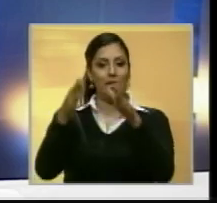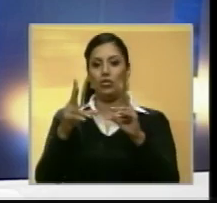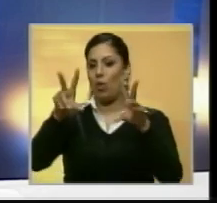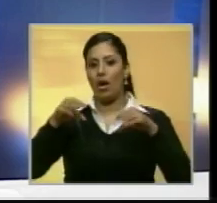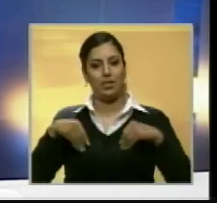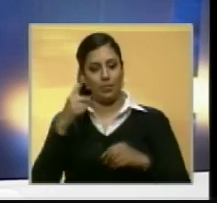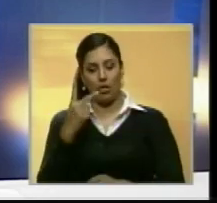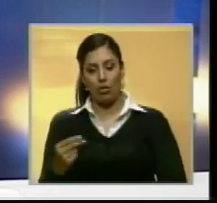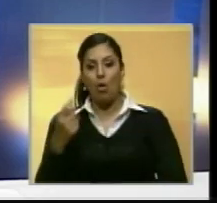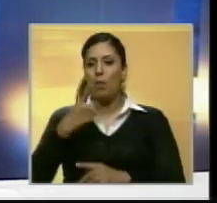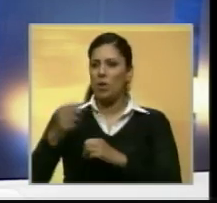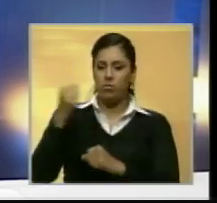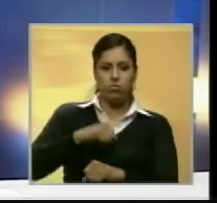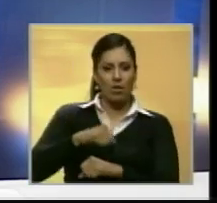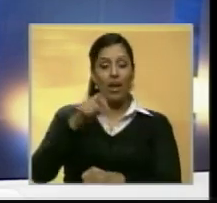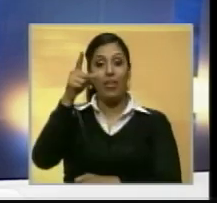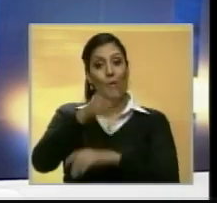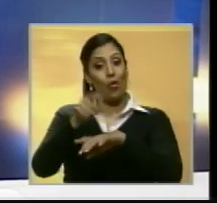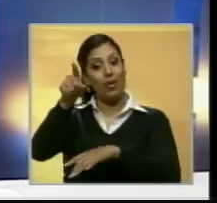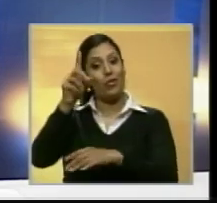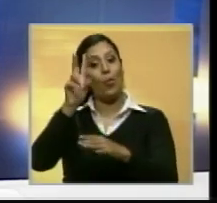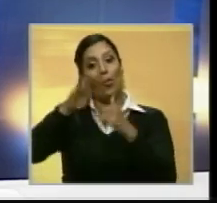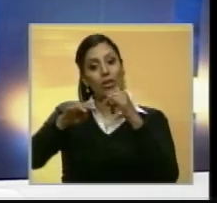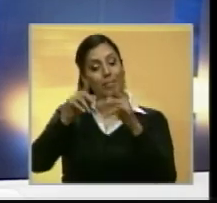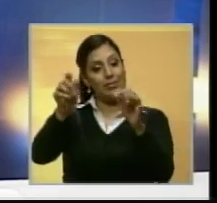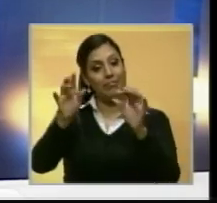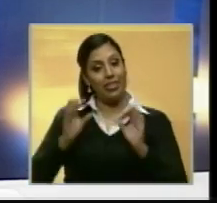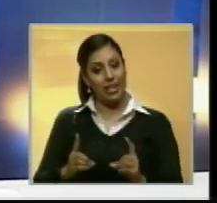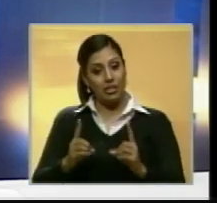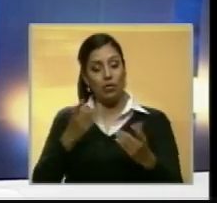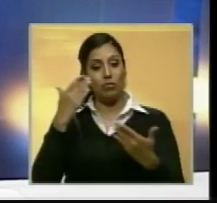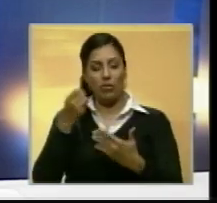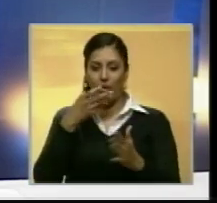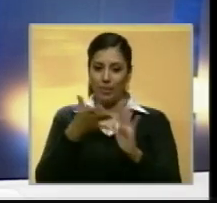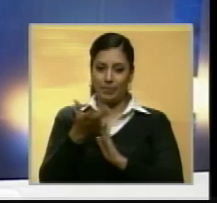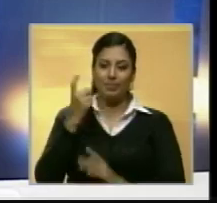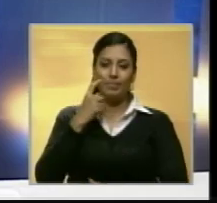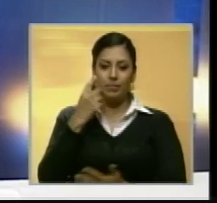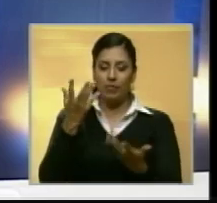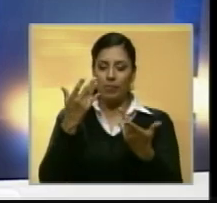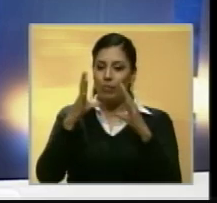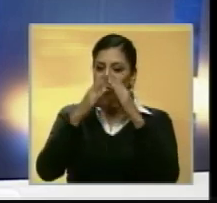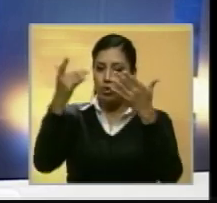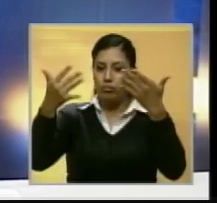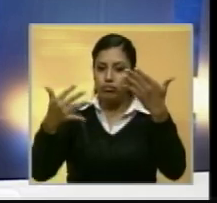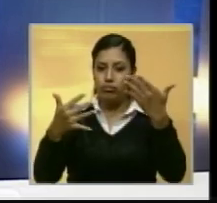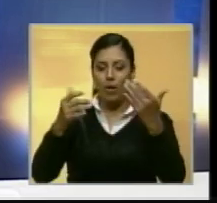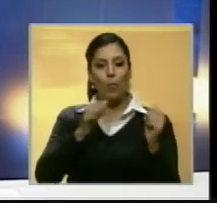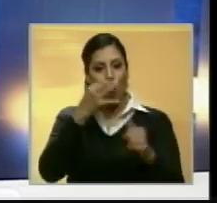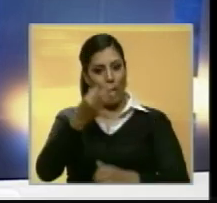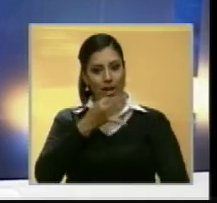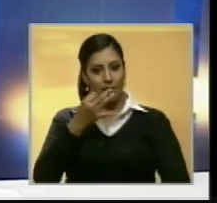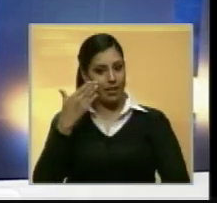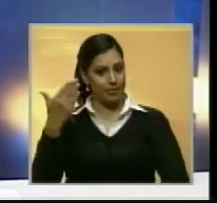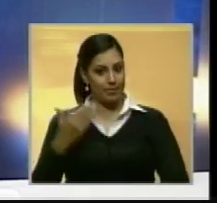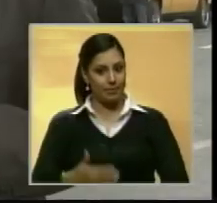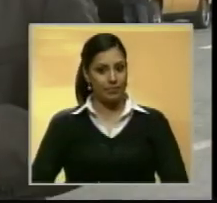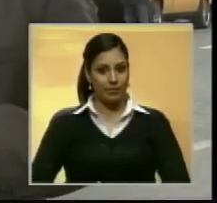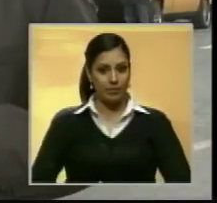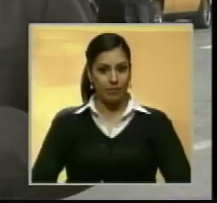Afirman que el gobierno nacional es el que tiene la última palabra. Santiago Gutiérrez nos amplía toda la información. Muy buenas tardes,